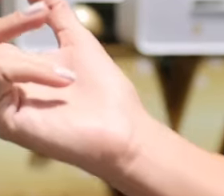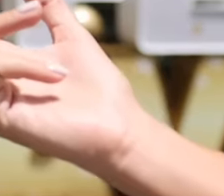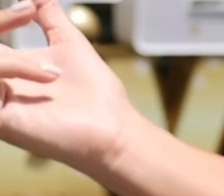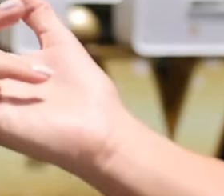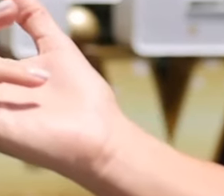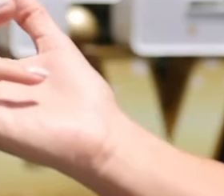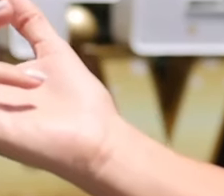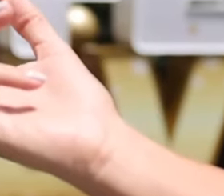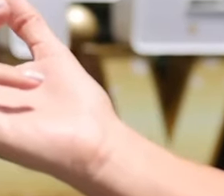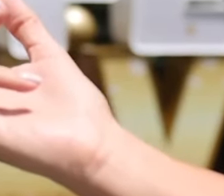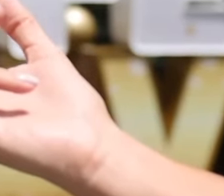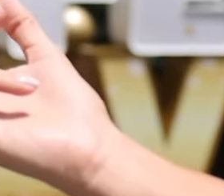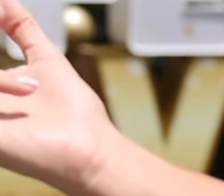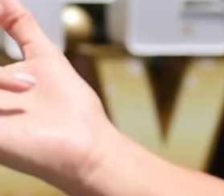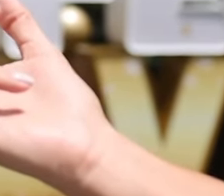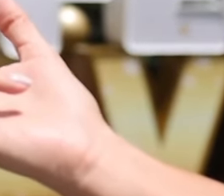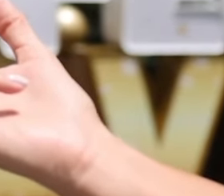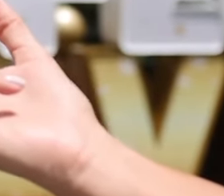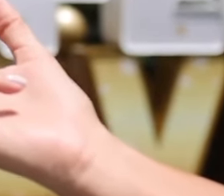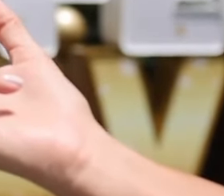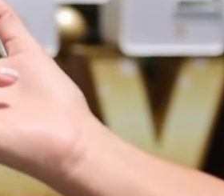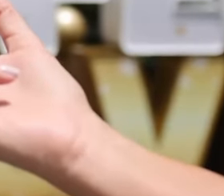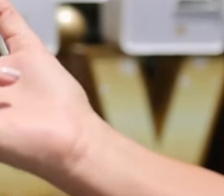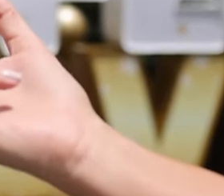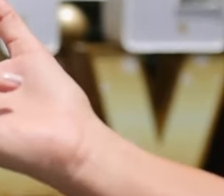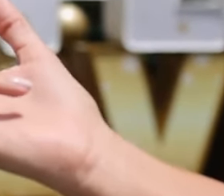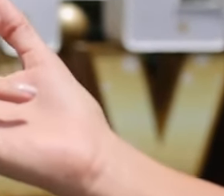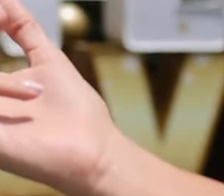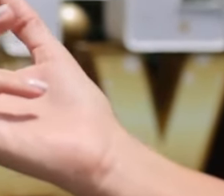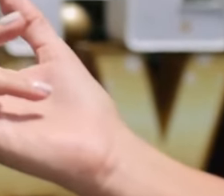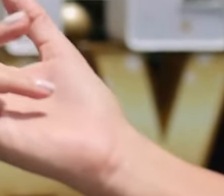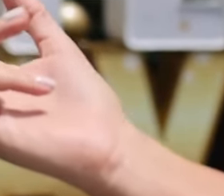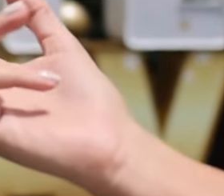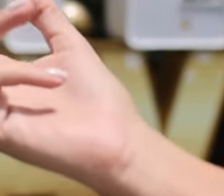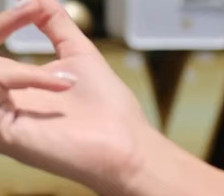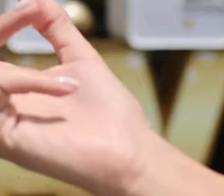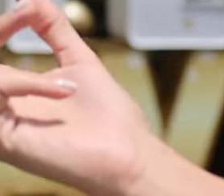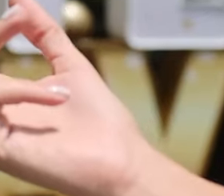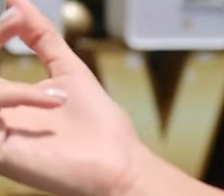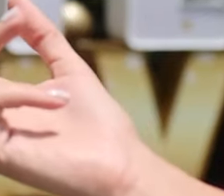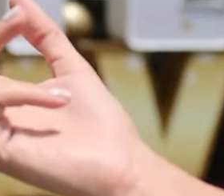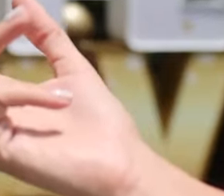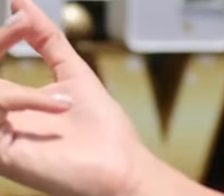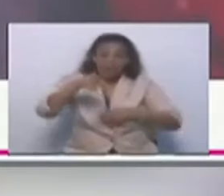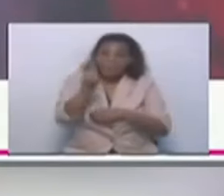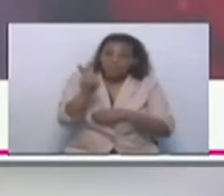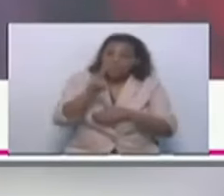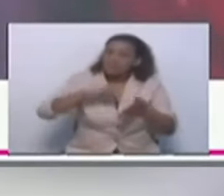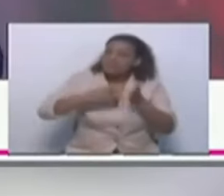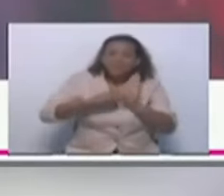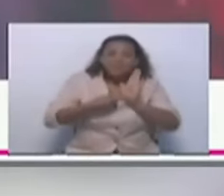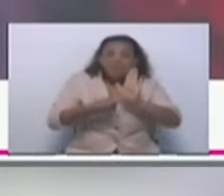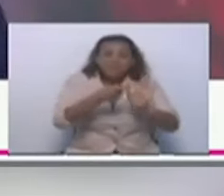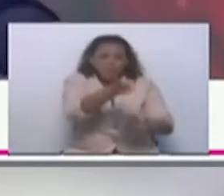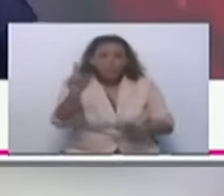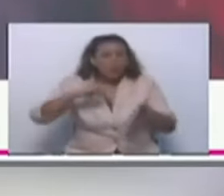es de que la gente gana muy poco y todo lo que cobra es lo poquito que cobra es para medio comer. Ustedes saben